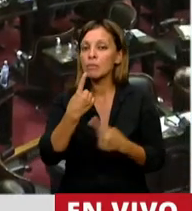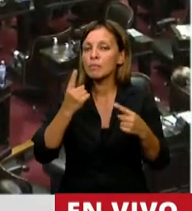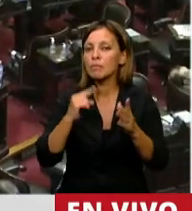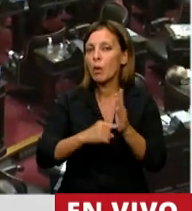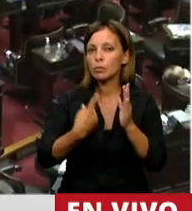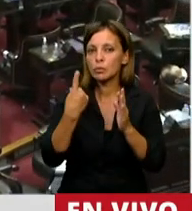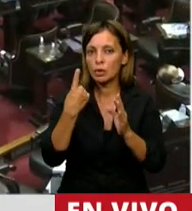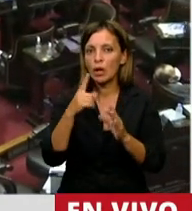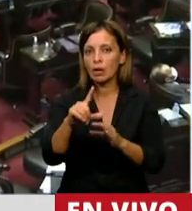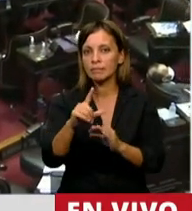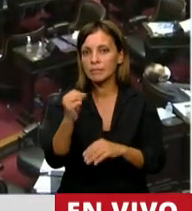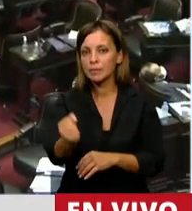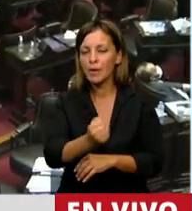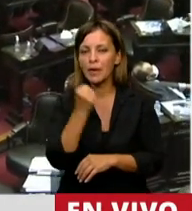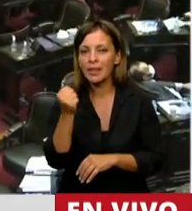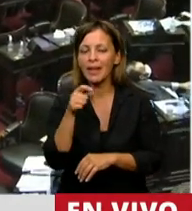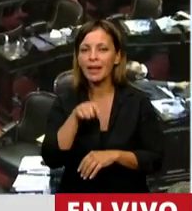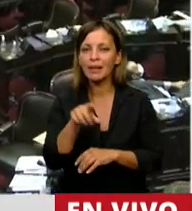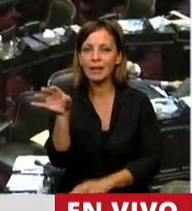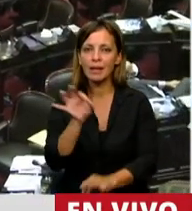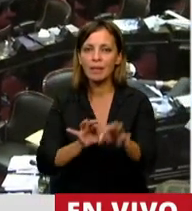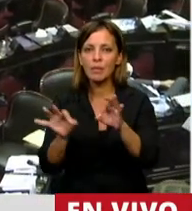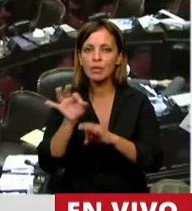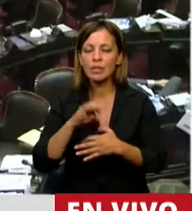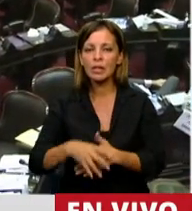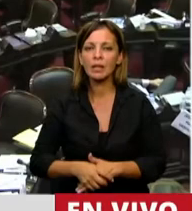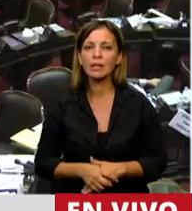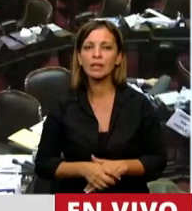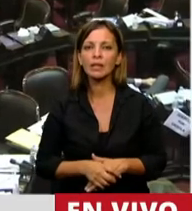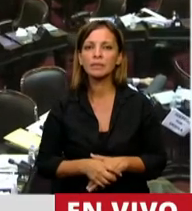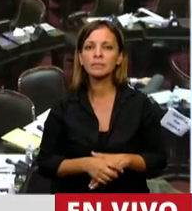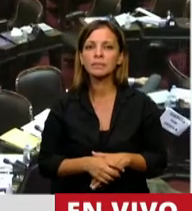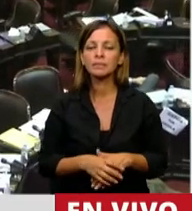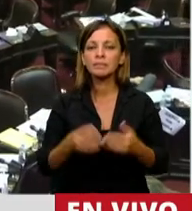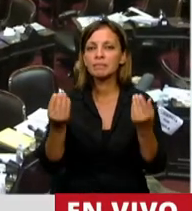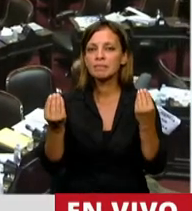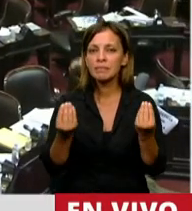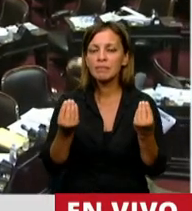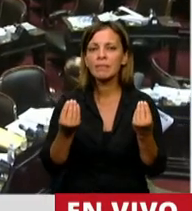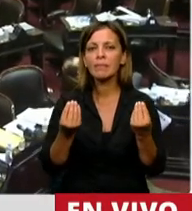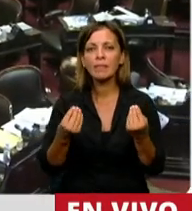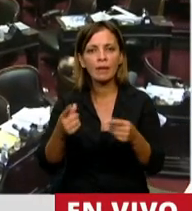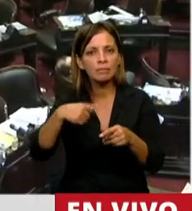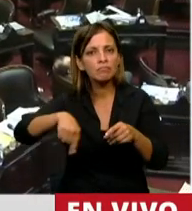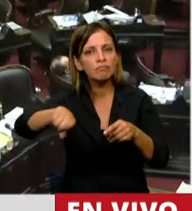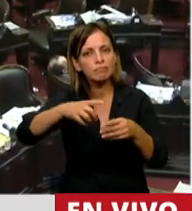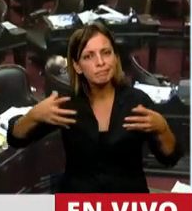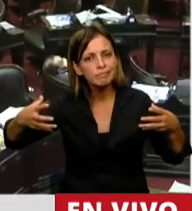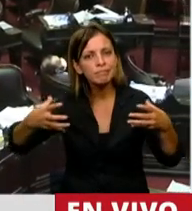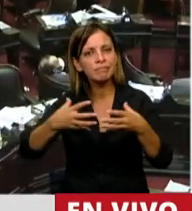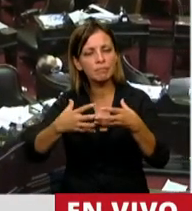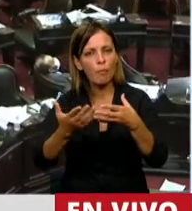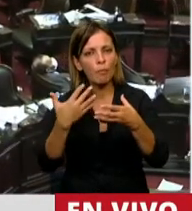me parece que es central en este proyecto, que no es menor, es el de haber logrado planificar y